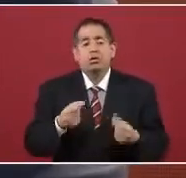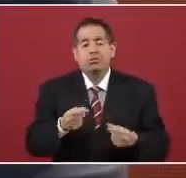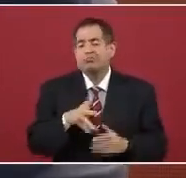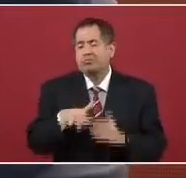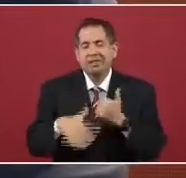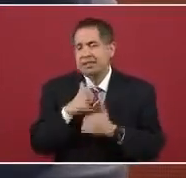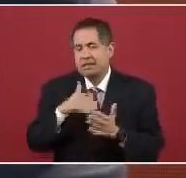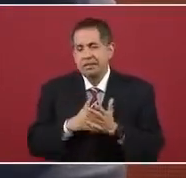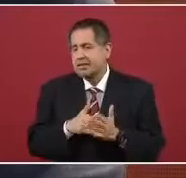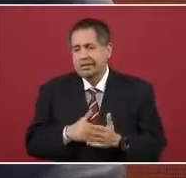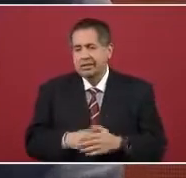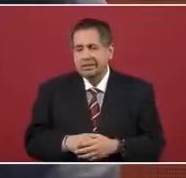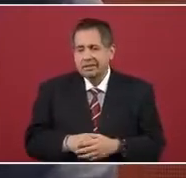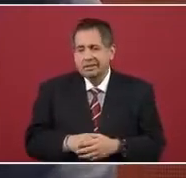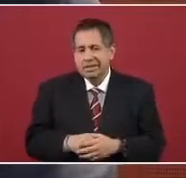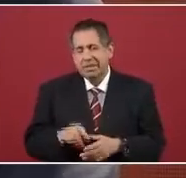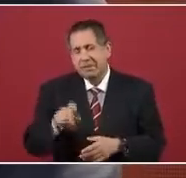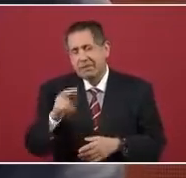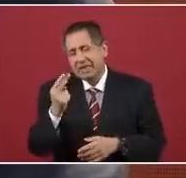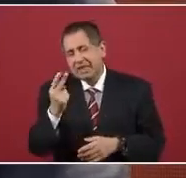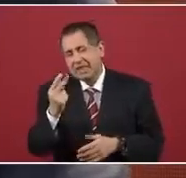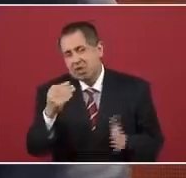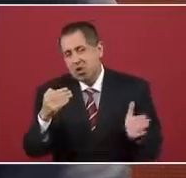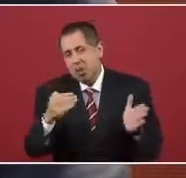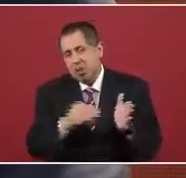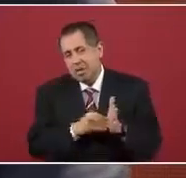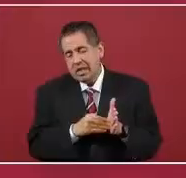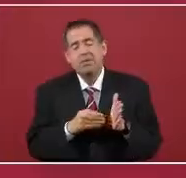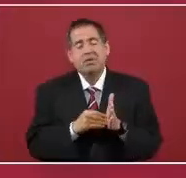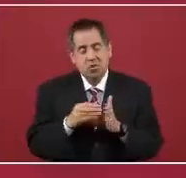mil, 25 mil.